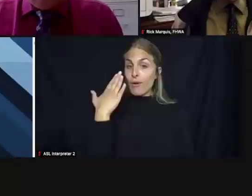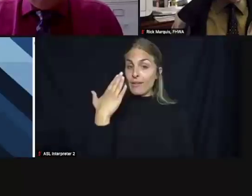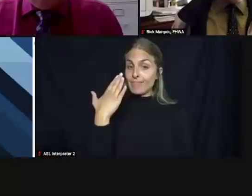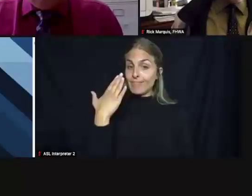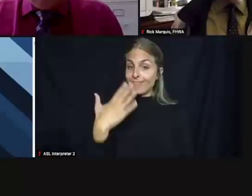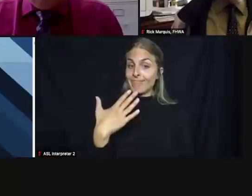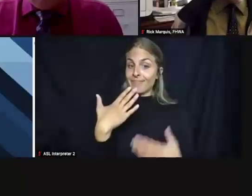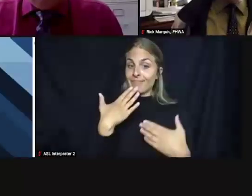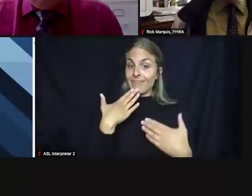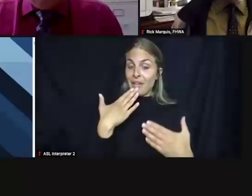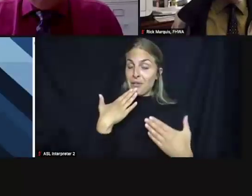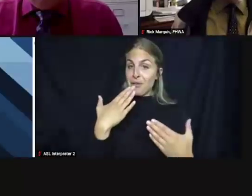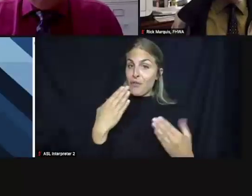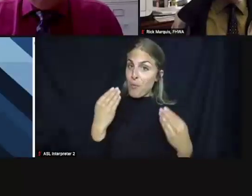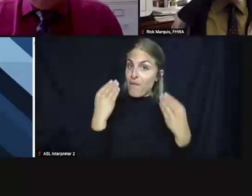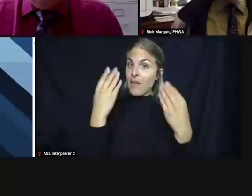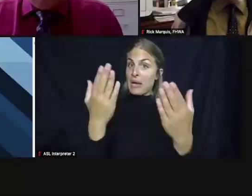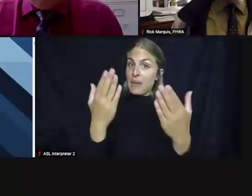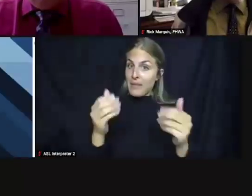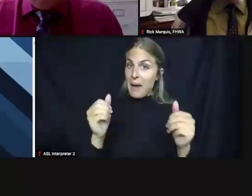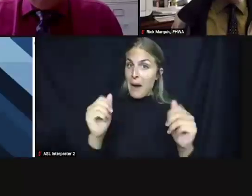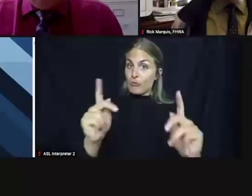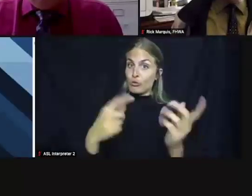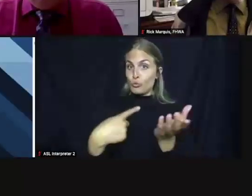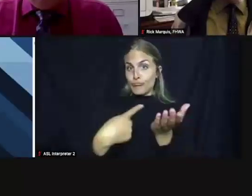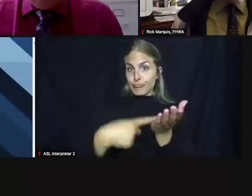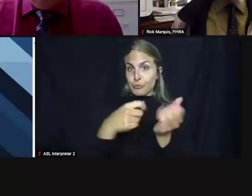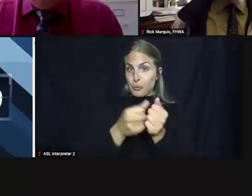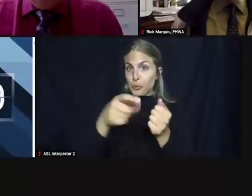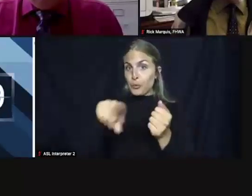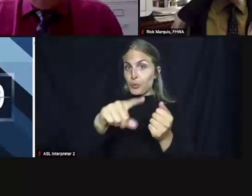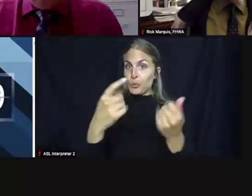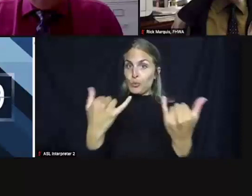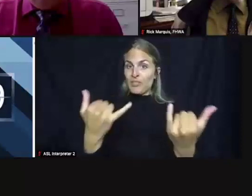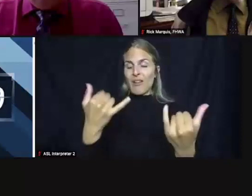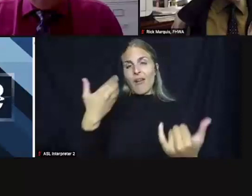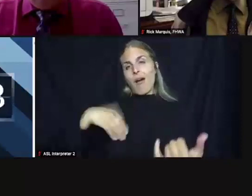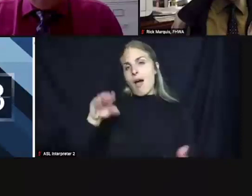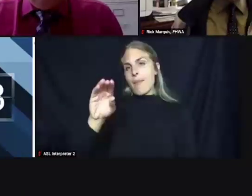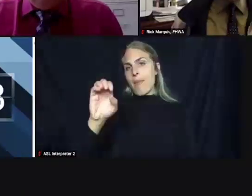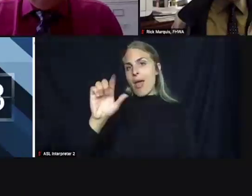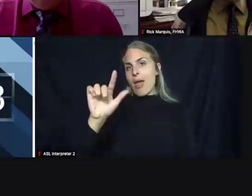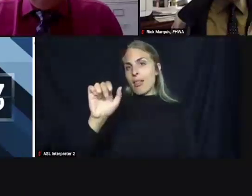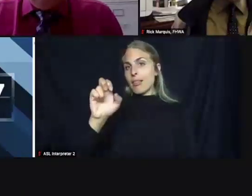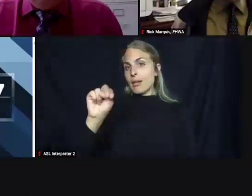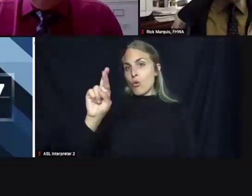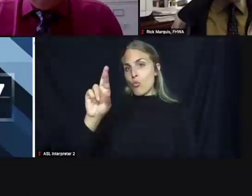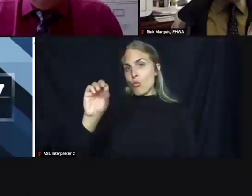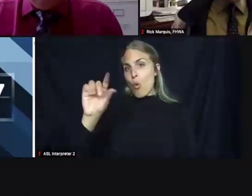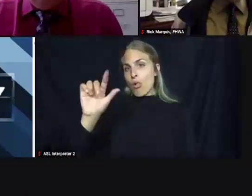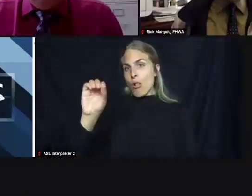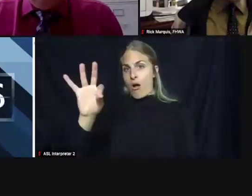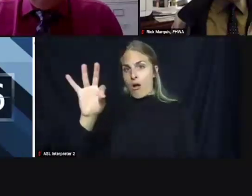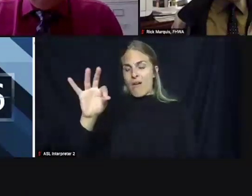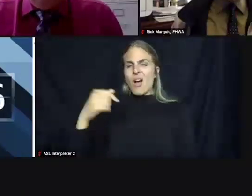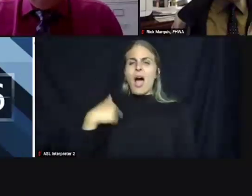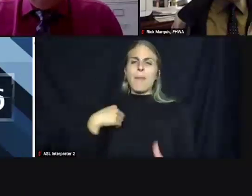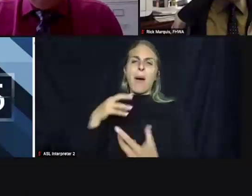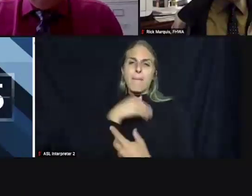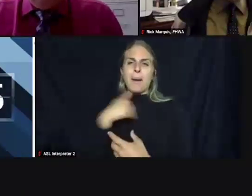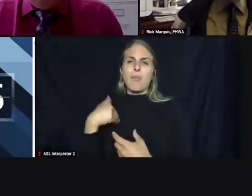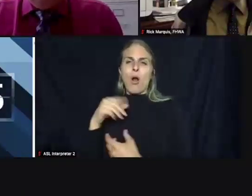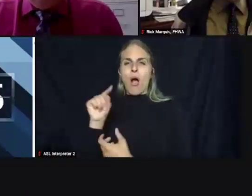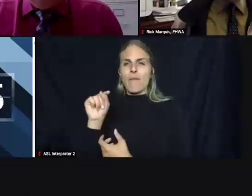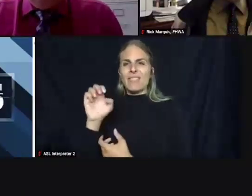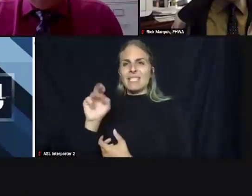Buen día. Buen día y gracias por darme la oportunidad. Mi nombre es Ellen Roloff. Yo soy miembro